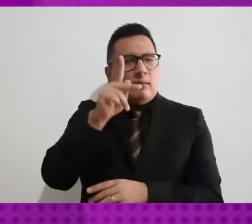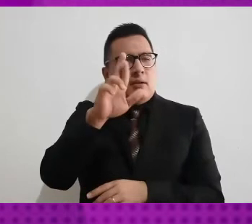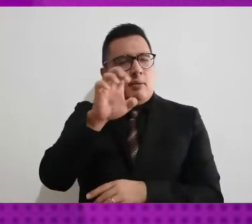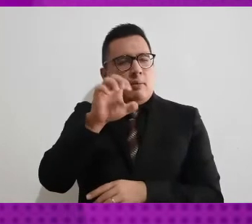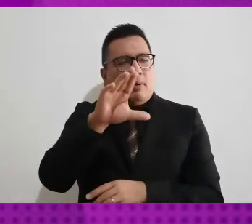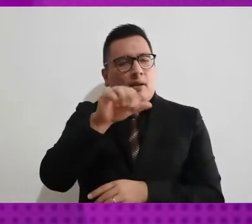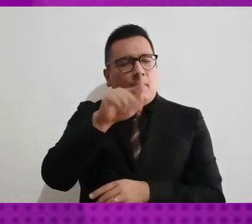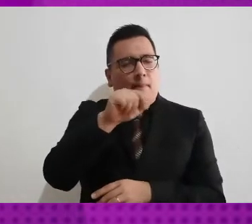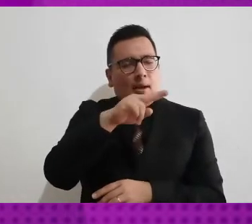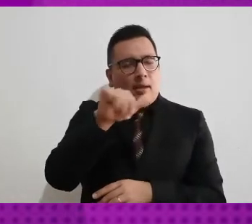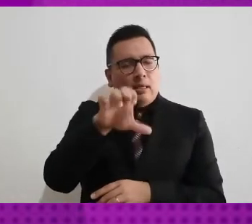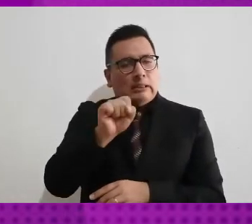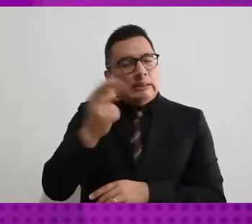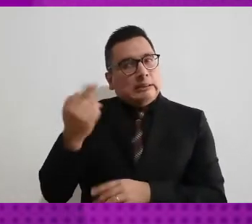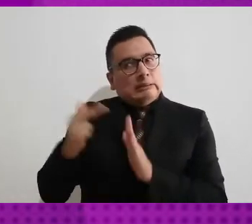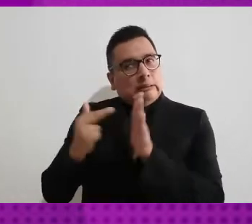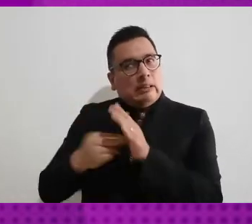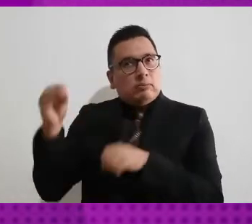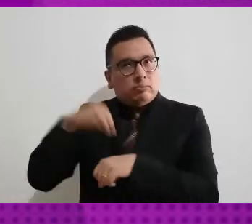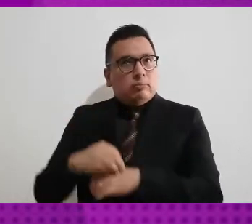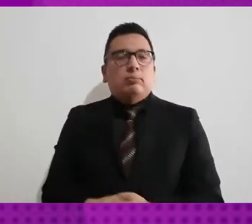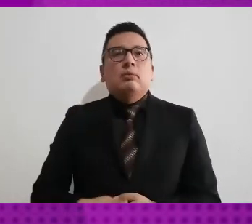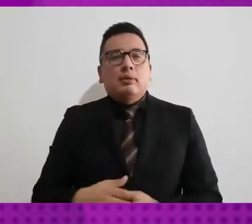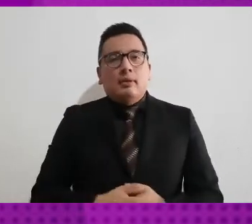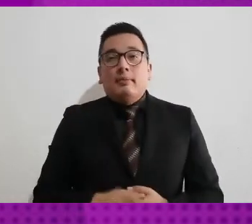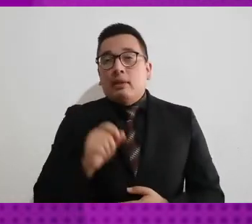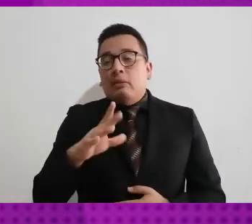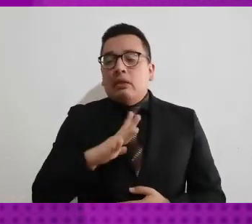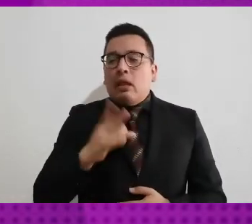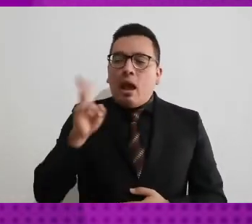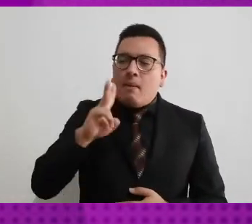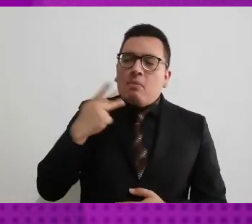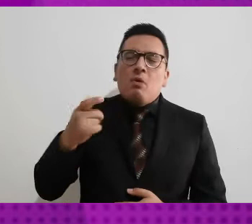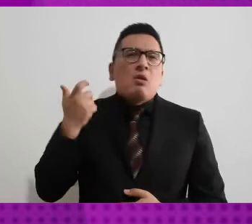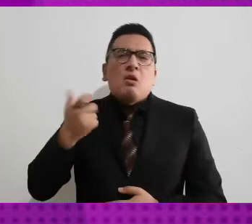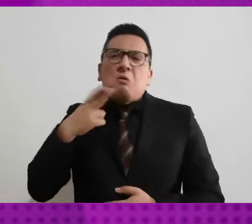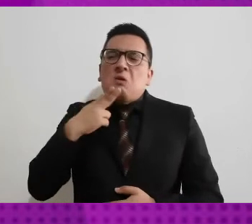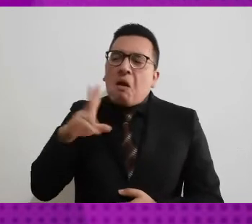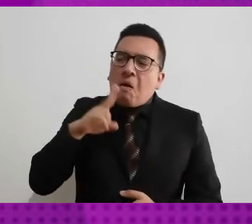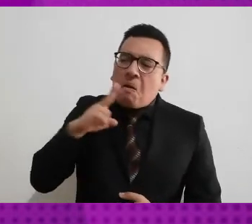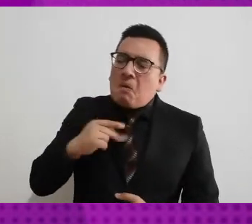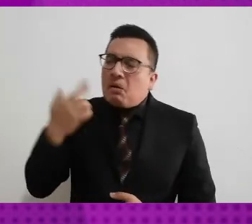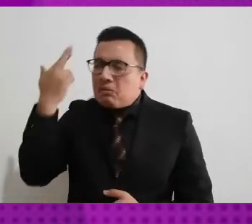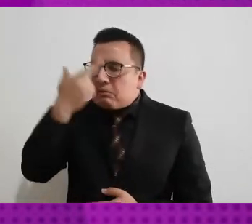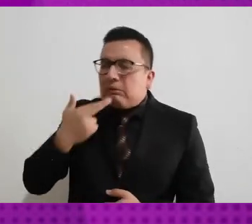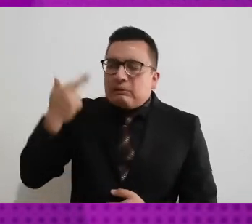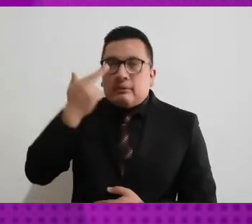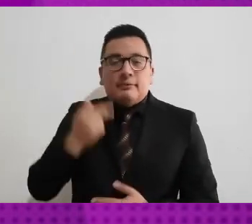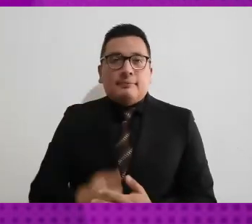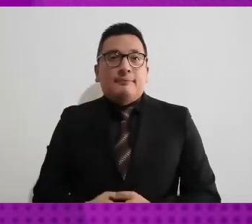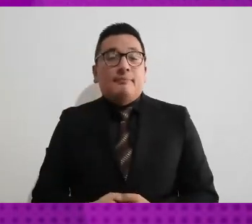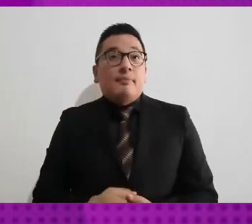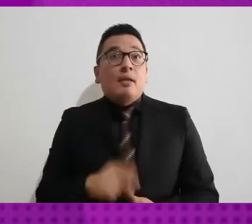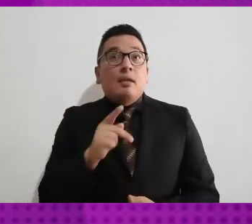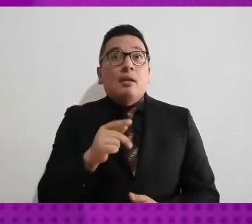transitamos un modelo de muchas restricciones y muchos controles, se especializó el tema de la fiscalización electoral. Pero